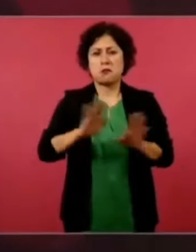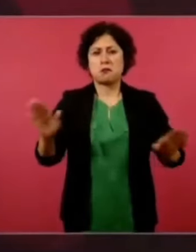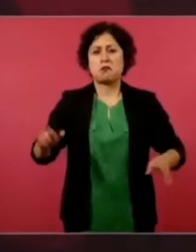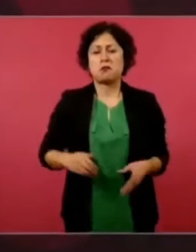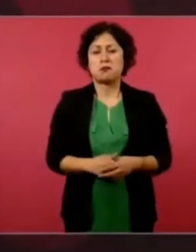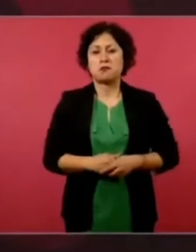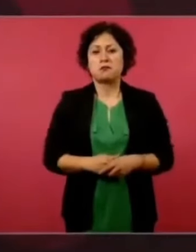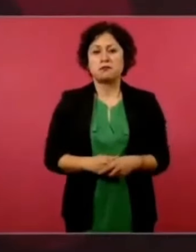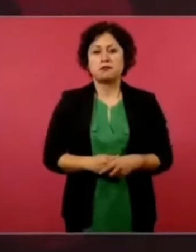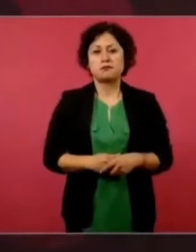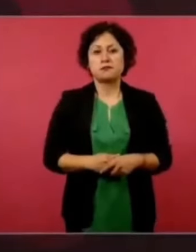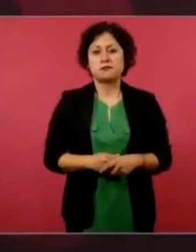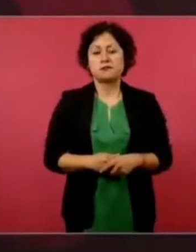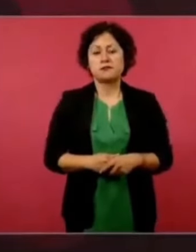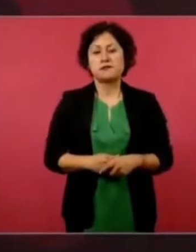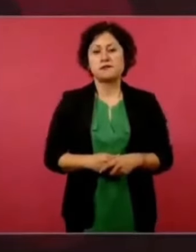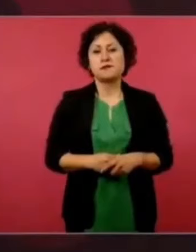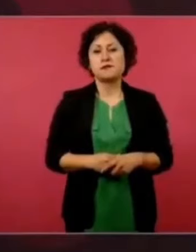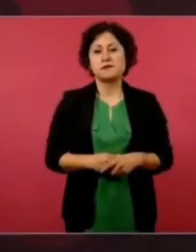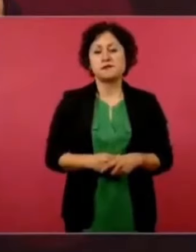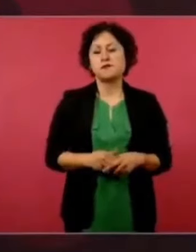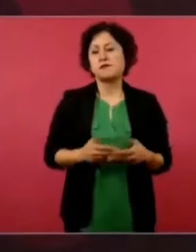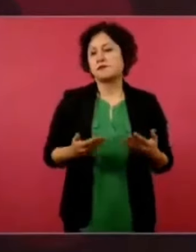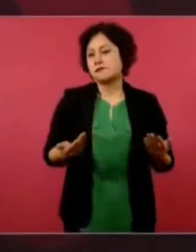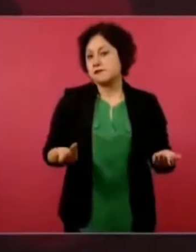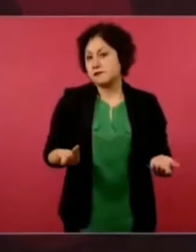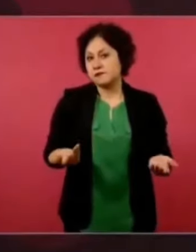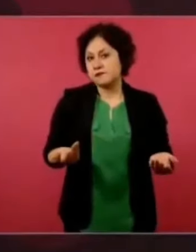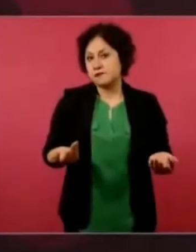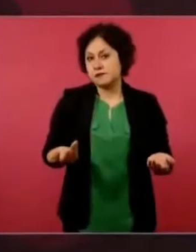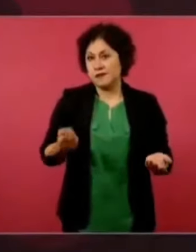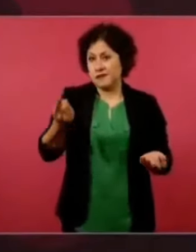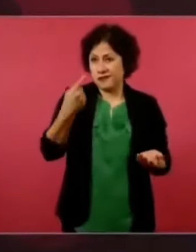bloqueo sin ninguna